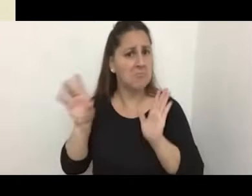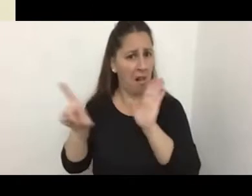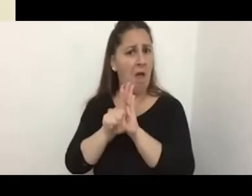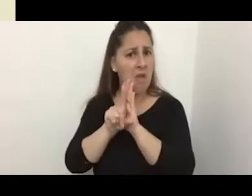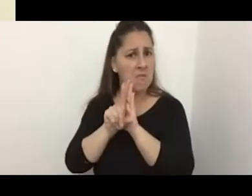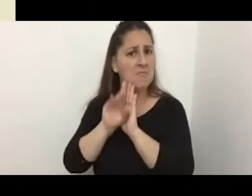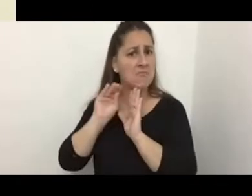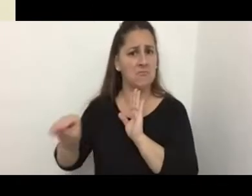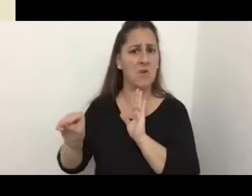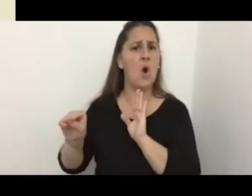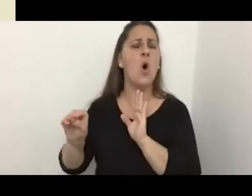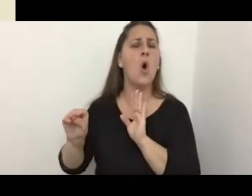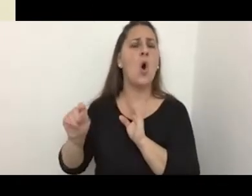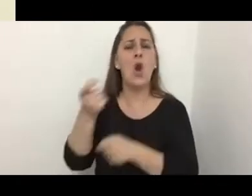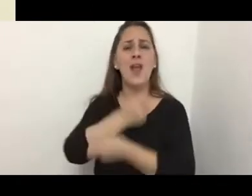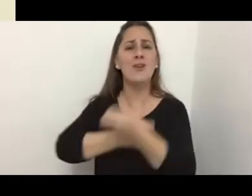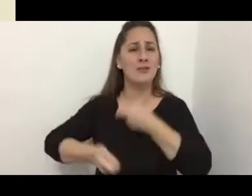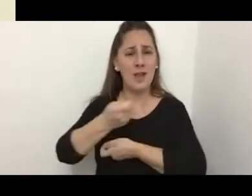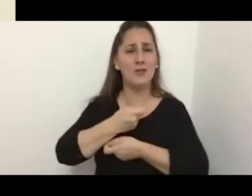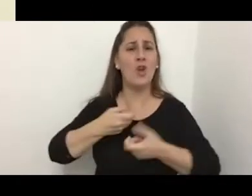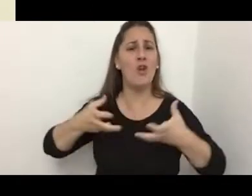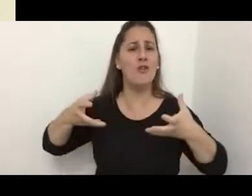podría atender a través de la negociación colectiva.